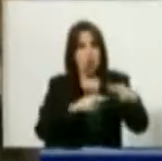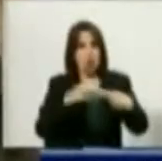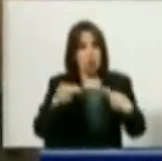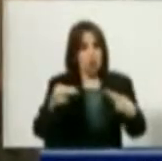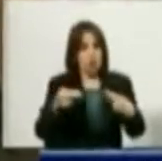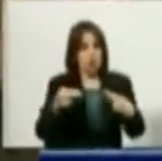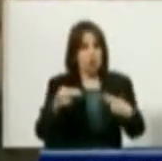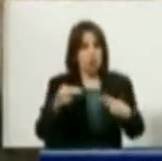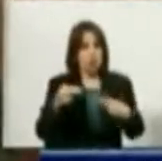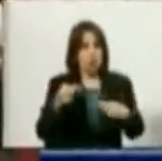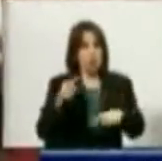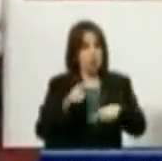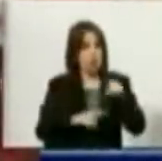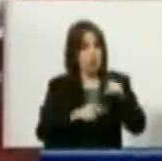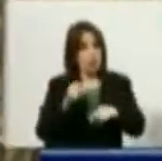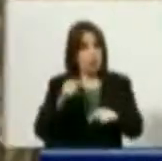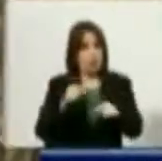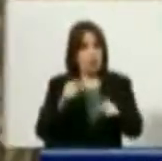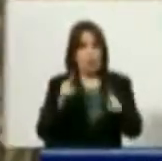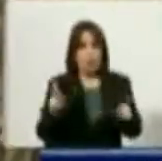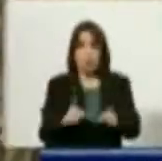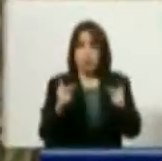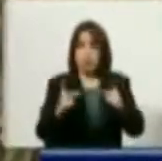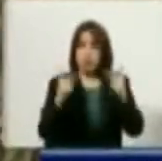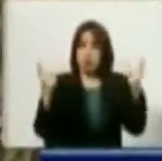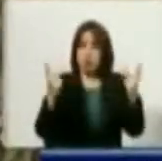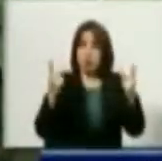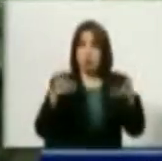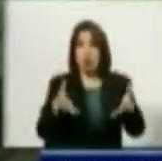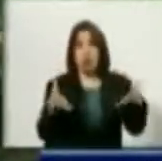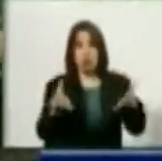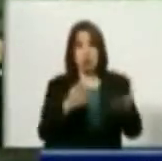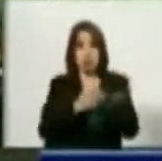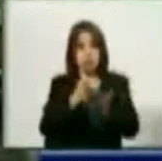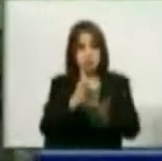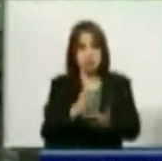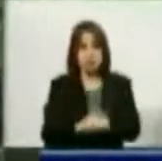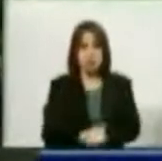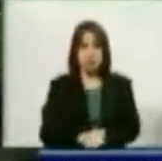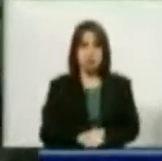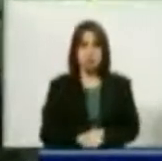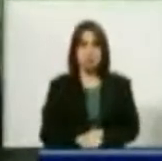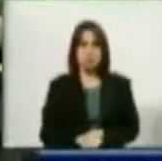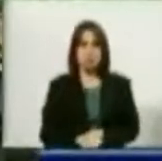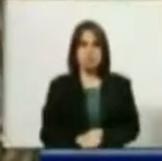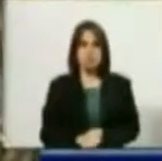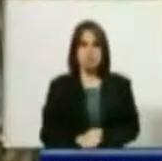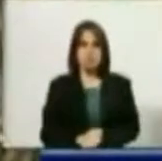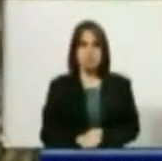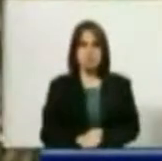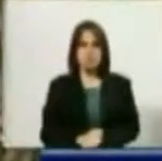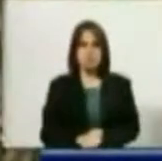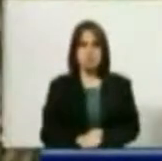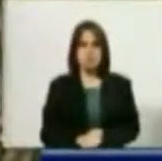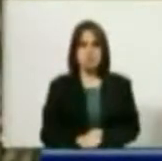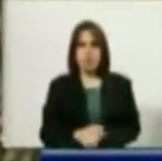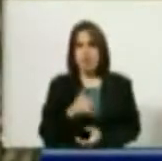es numeral chavismo es año